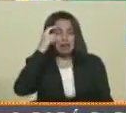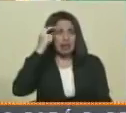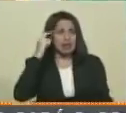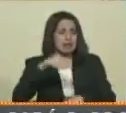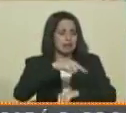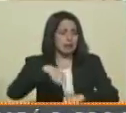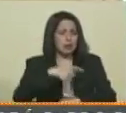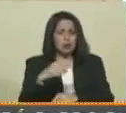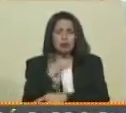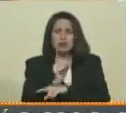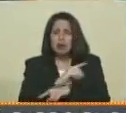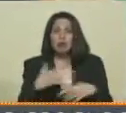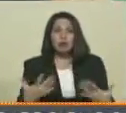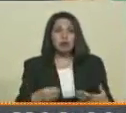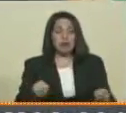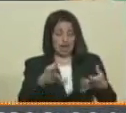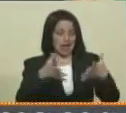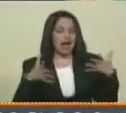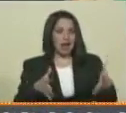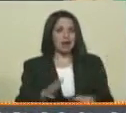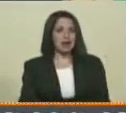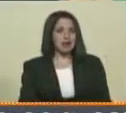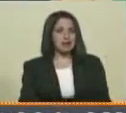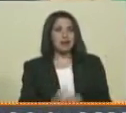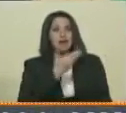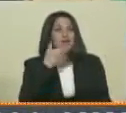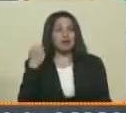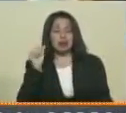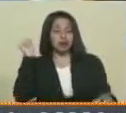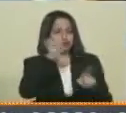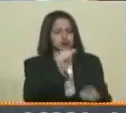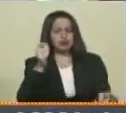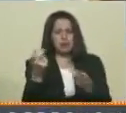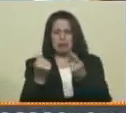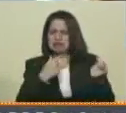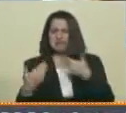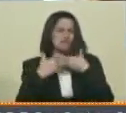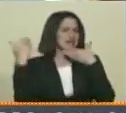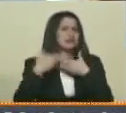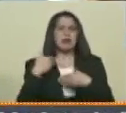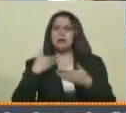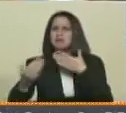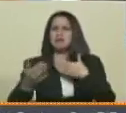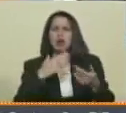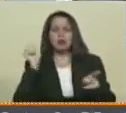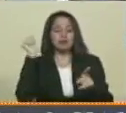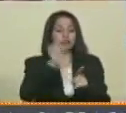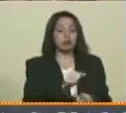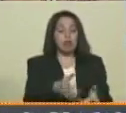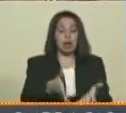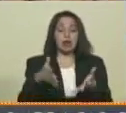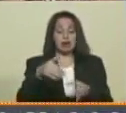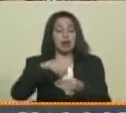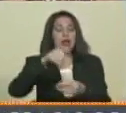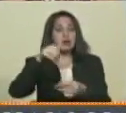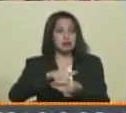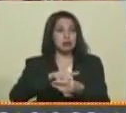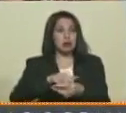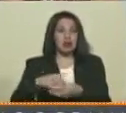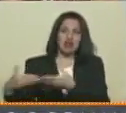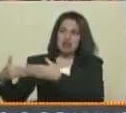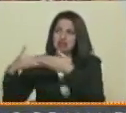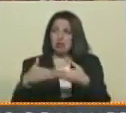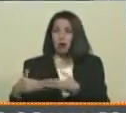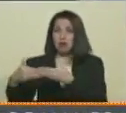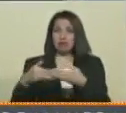y cada hora saldremos victoriosos ante esta arremetida de guerra económica, ante esta arremetida del imperio norteamericano. Este es un